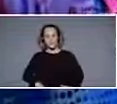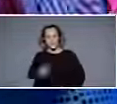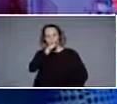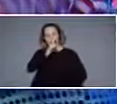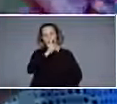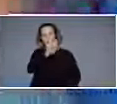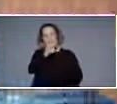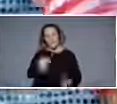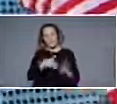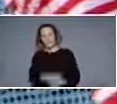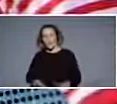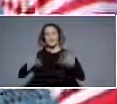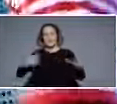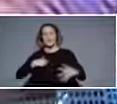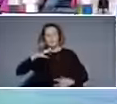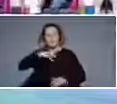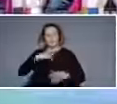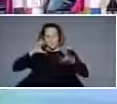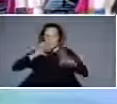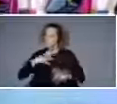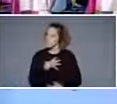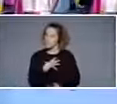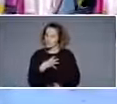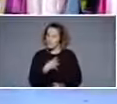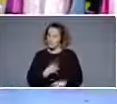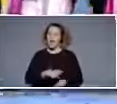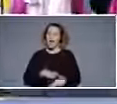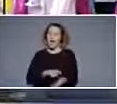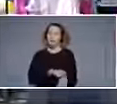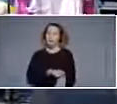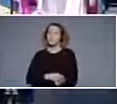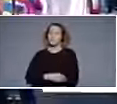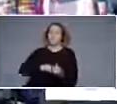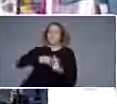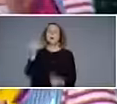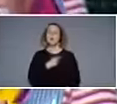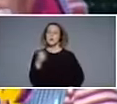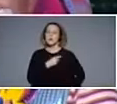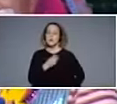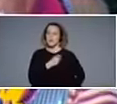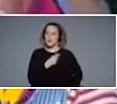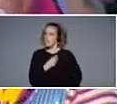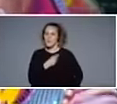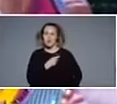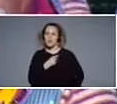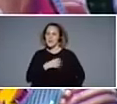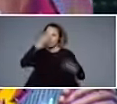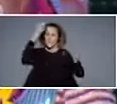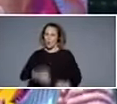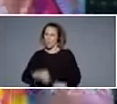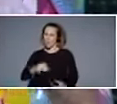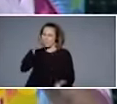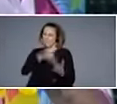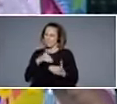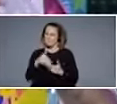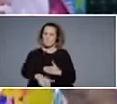hasta 10, no me puedo alterar. Me sube el azúcar, me dan taquicardia. Y es que nada bueno me